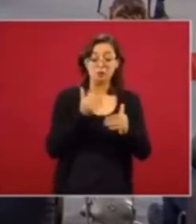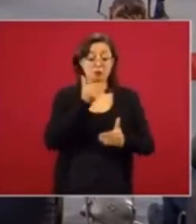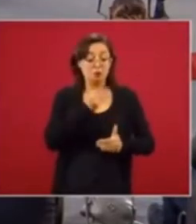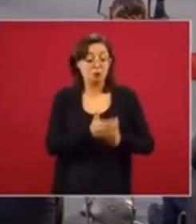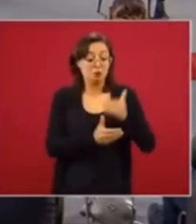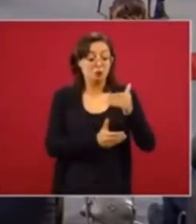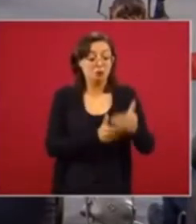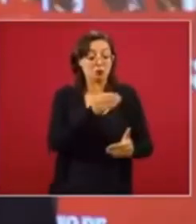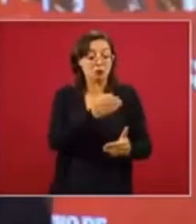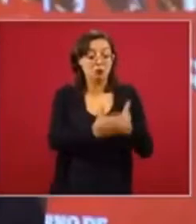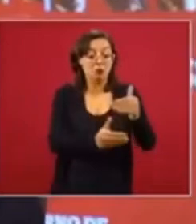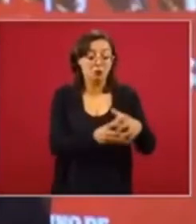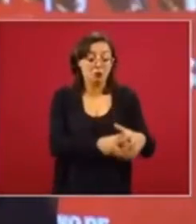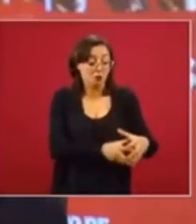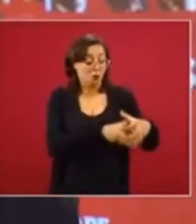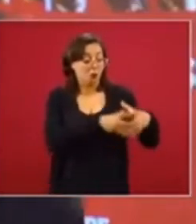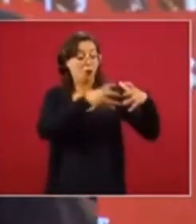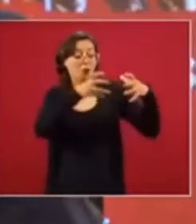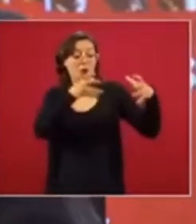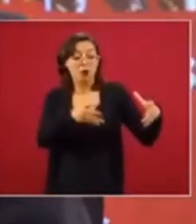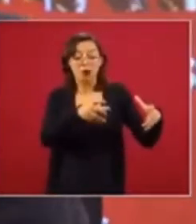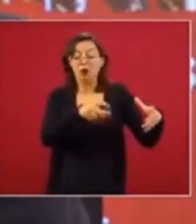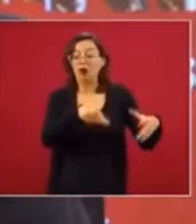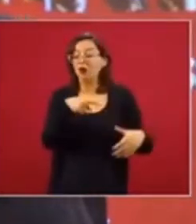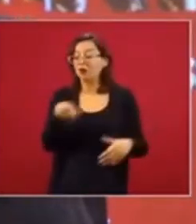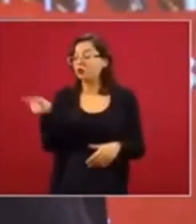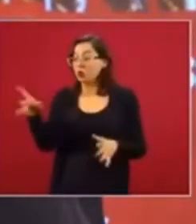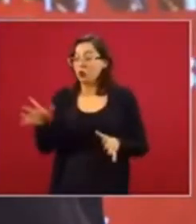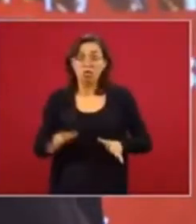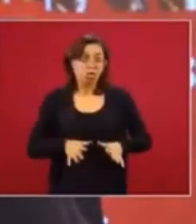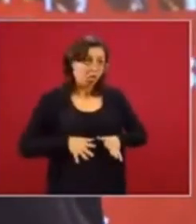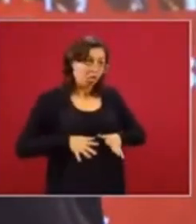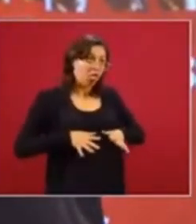tú te quedas flaco y ellos aumentan de peso.